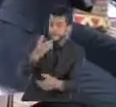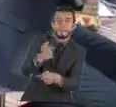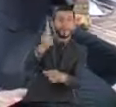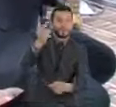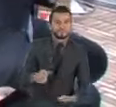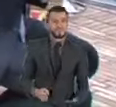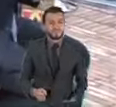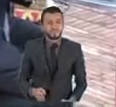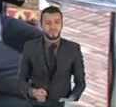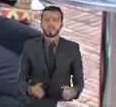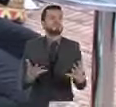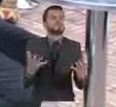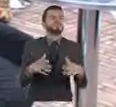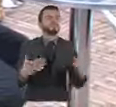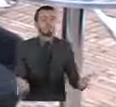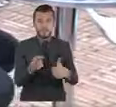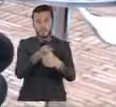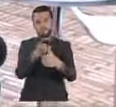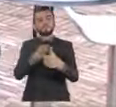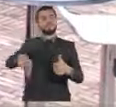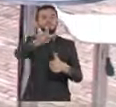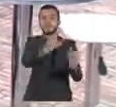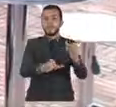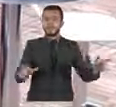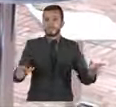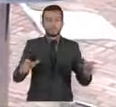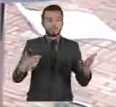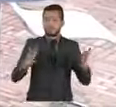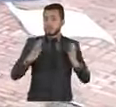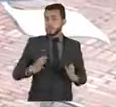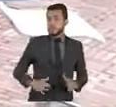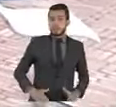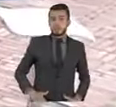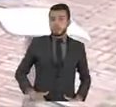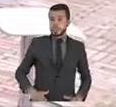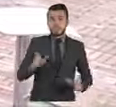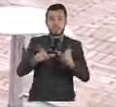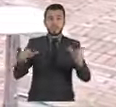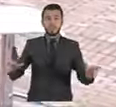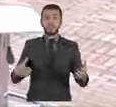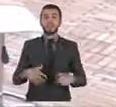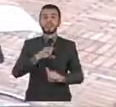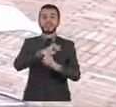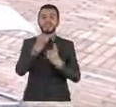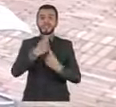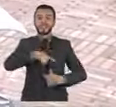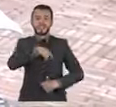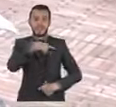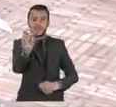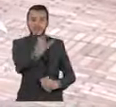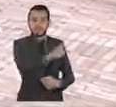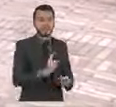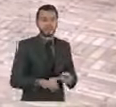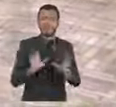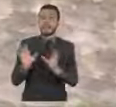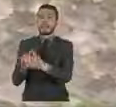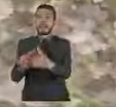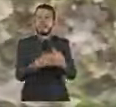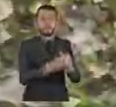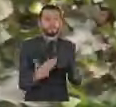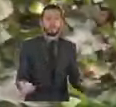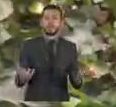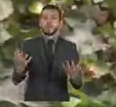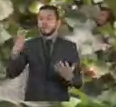Primero, convocar a la ciudadanía, a la sociedad civil, al empresariado, a los gremios, a la academia, a los organismos de